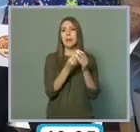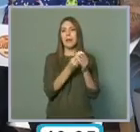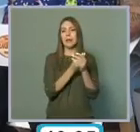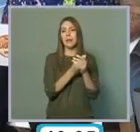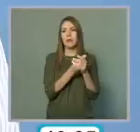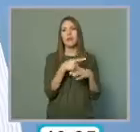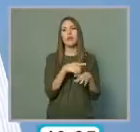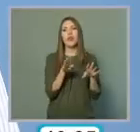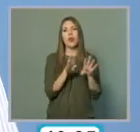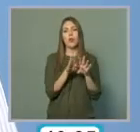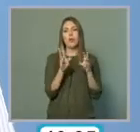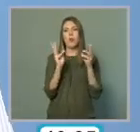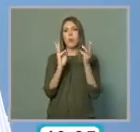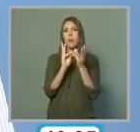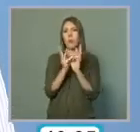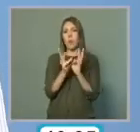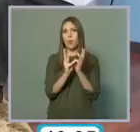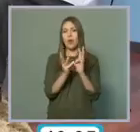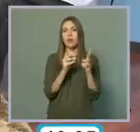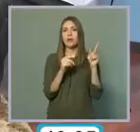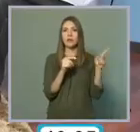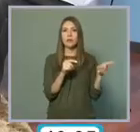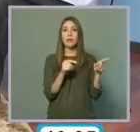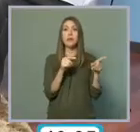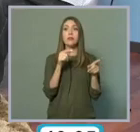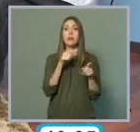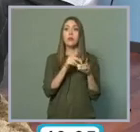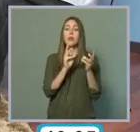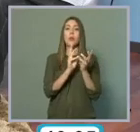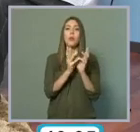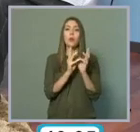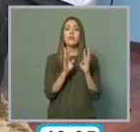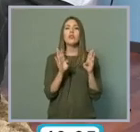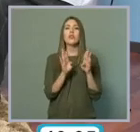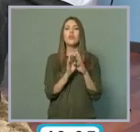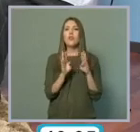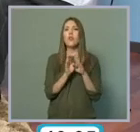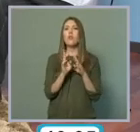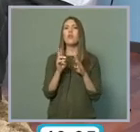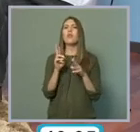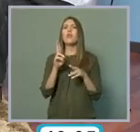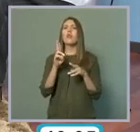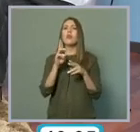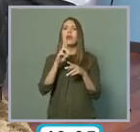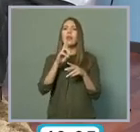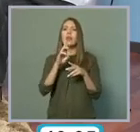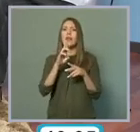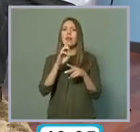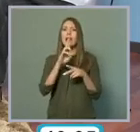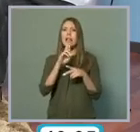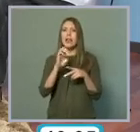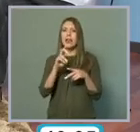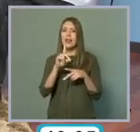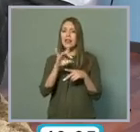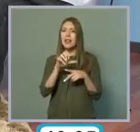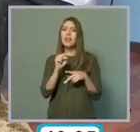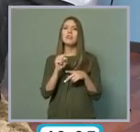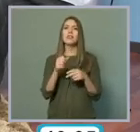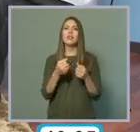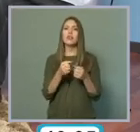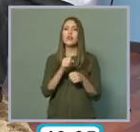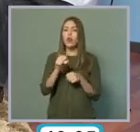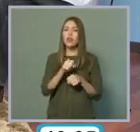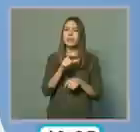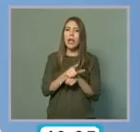de WhatsApp. Sí. A estas redes se les conoce hoy como redes sociales oscuras por la connotación Que no están así. pública de las